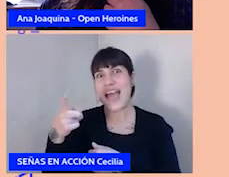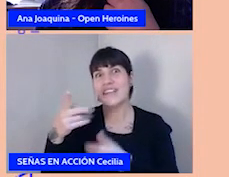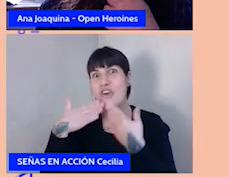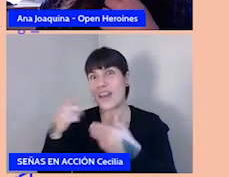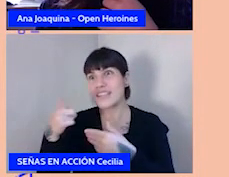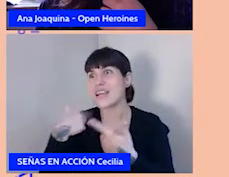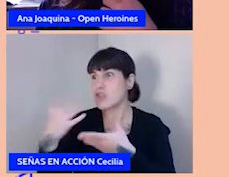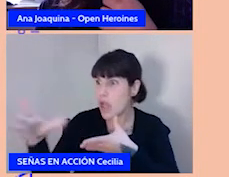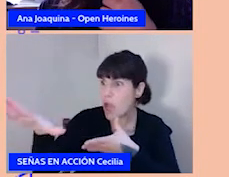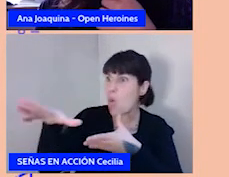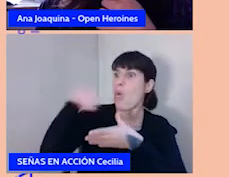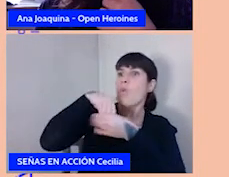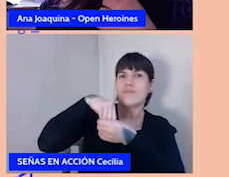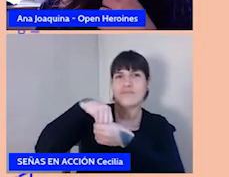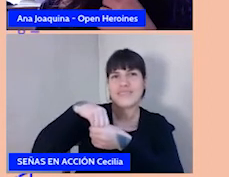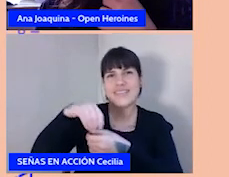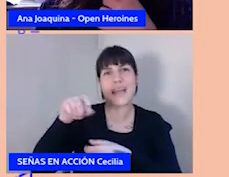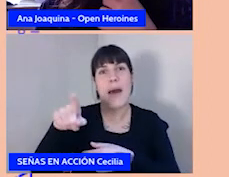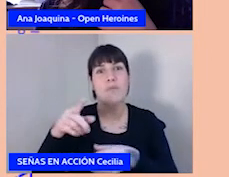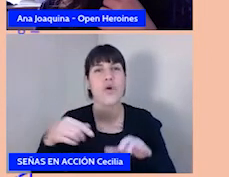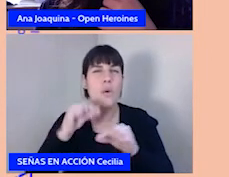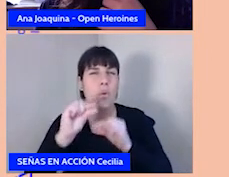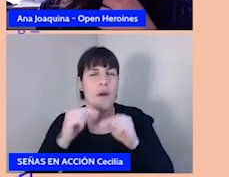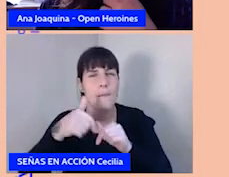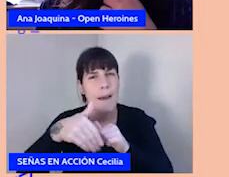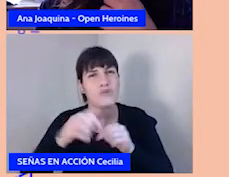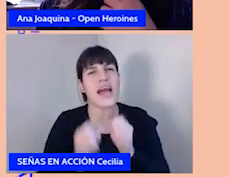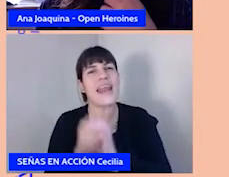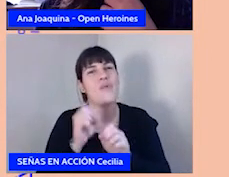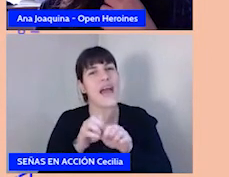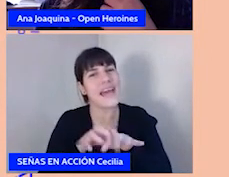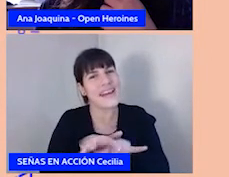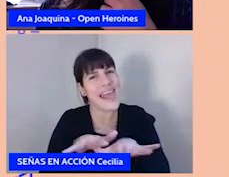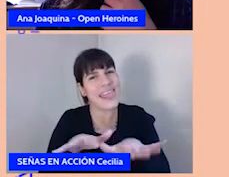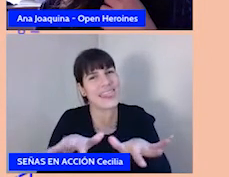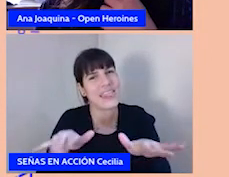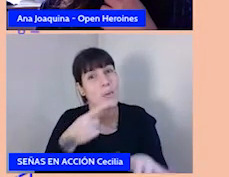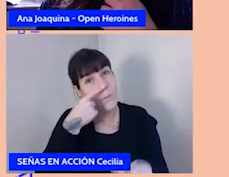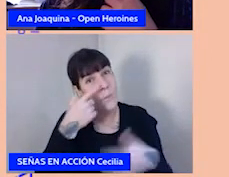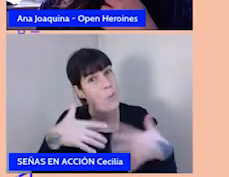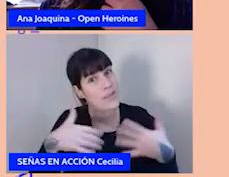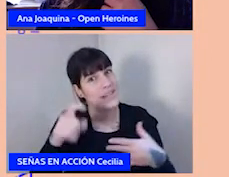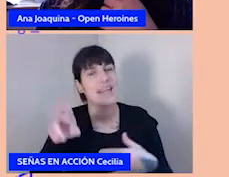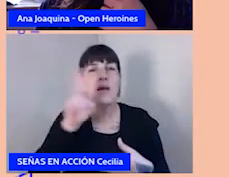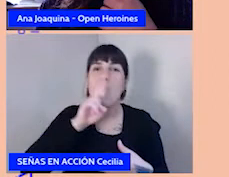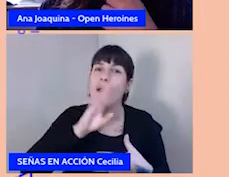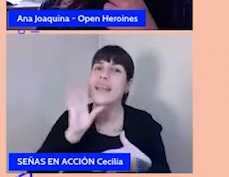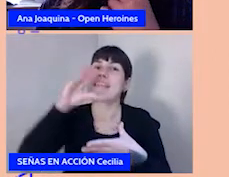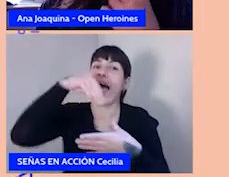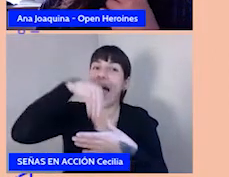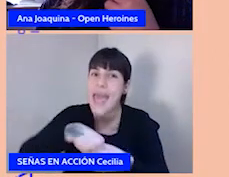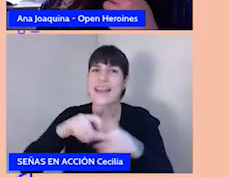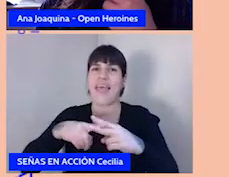contactarnos. Afortunadamente se está formando una red bastante interesante de mujeres en tecnología y nada,